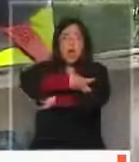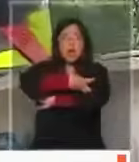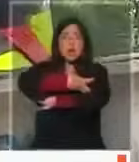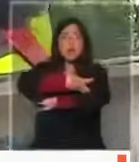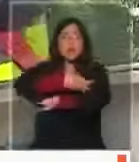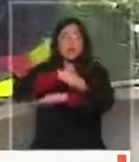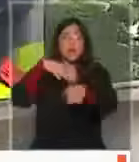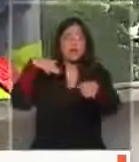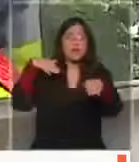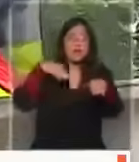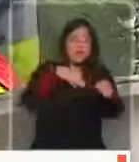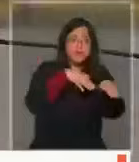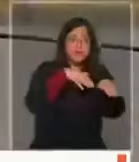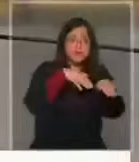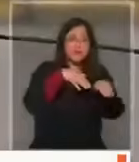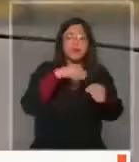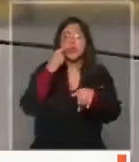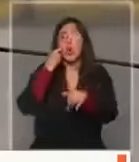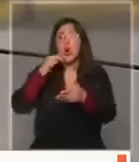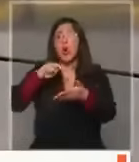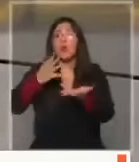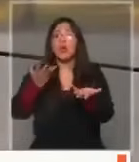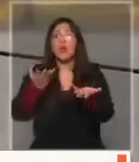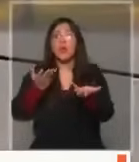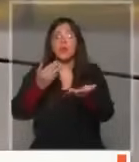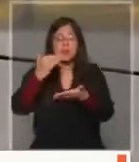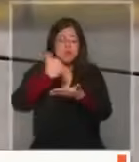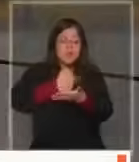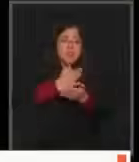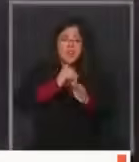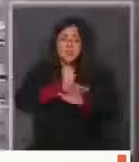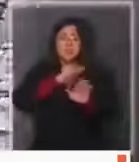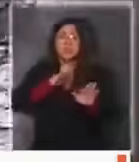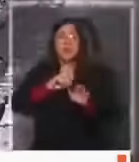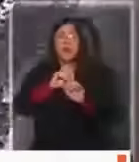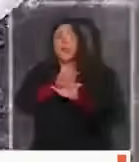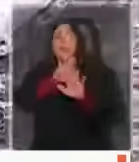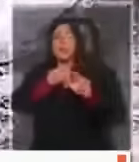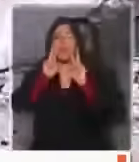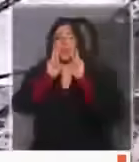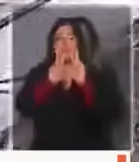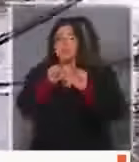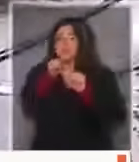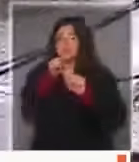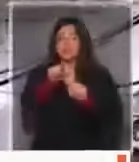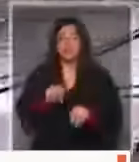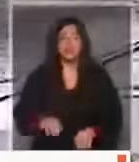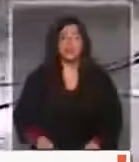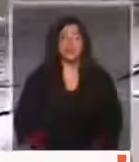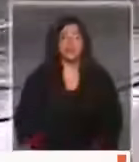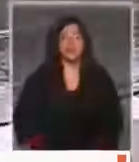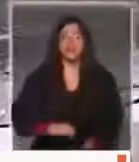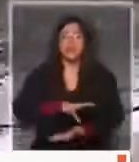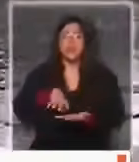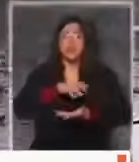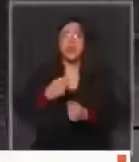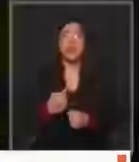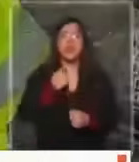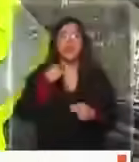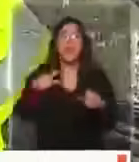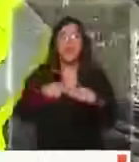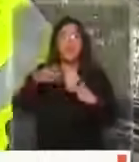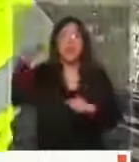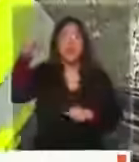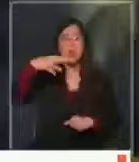tránsito. Un plan preventivo para evitar también imágenes como estas. Era la comuna más afectada por estos cortes de luz.